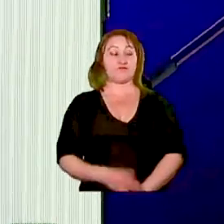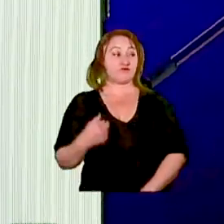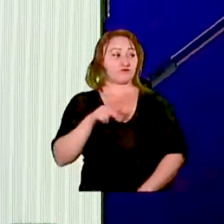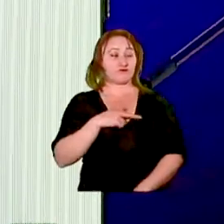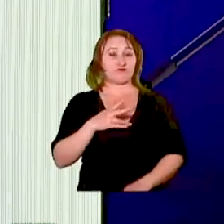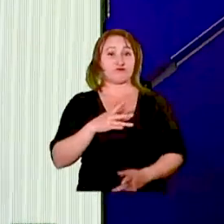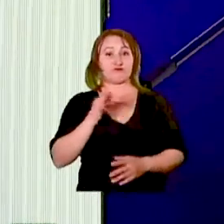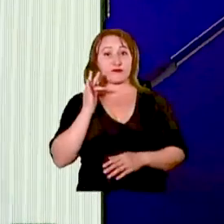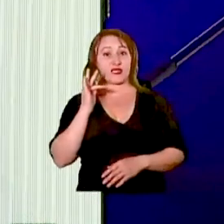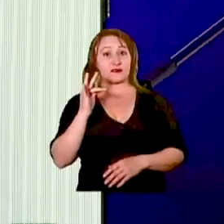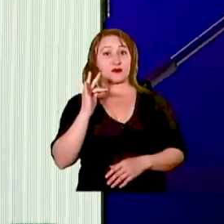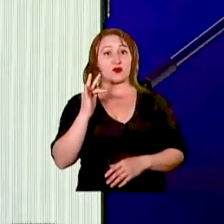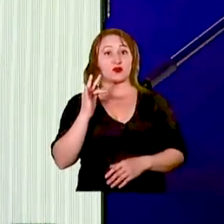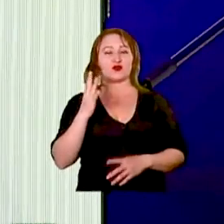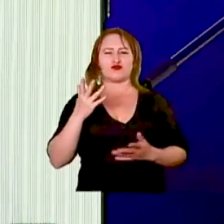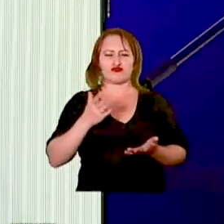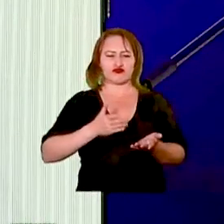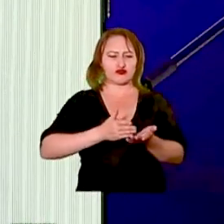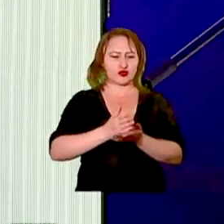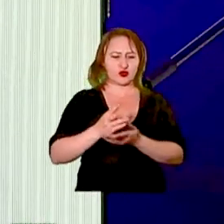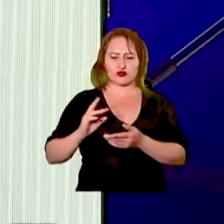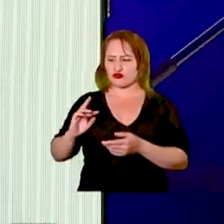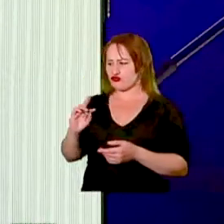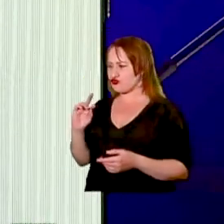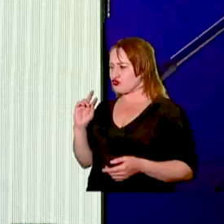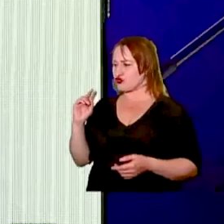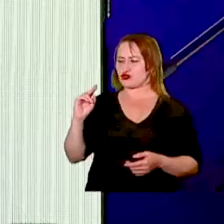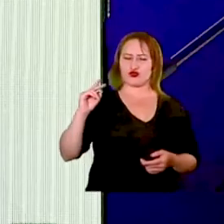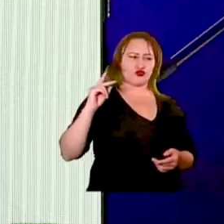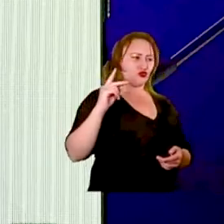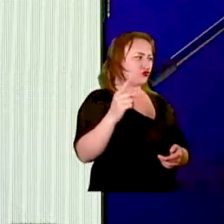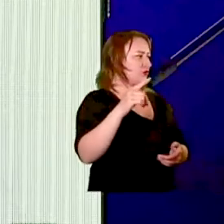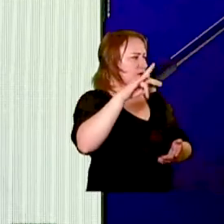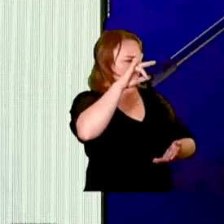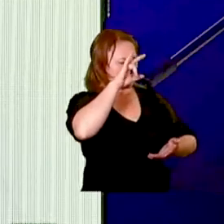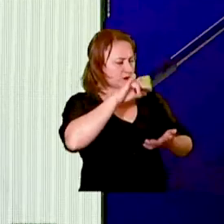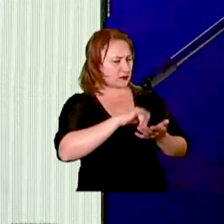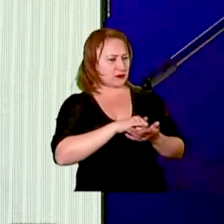Hemos sido testigos de la constante evolución de la dogmática,